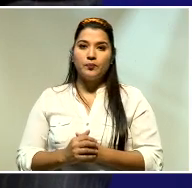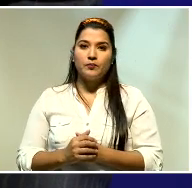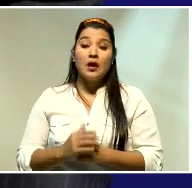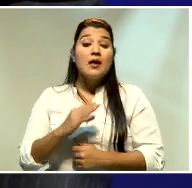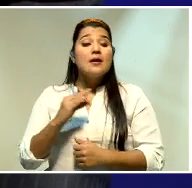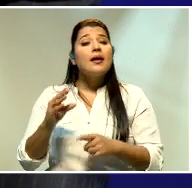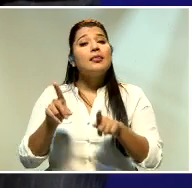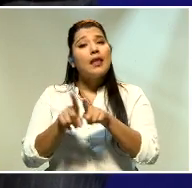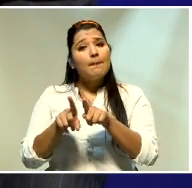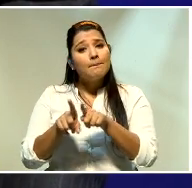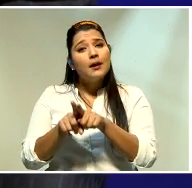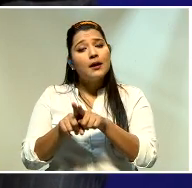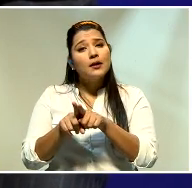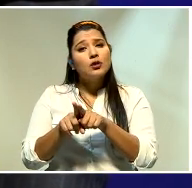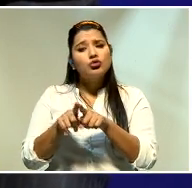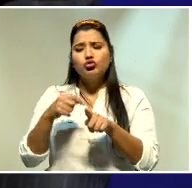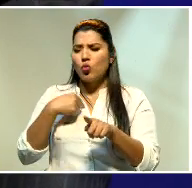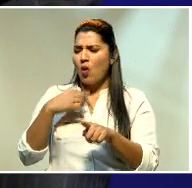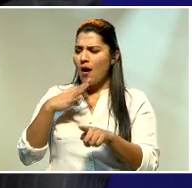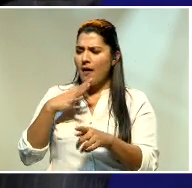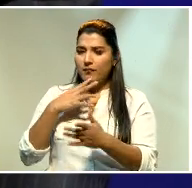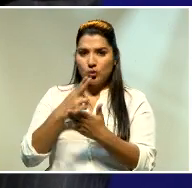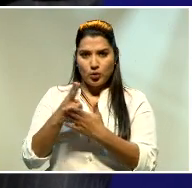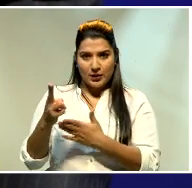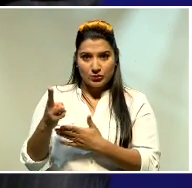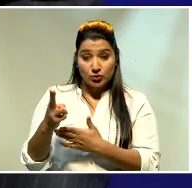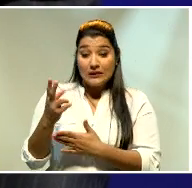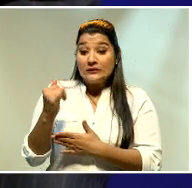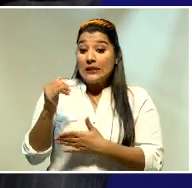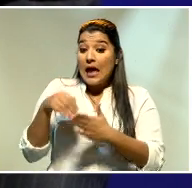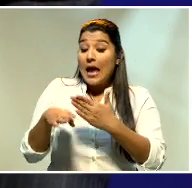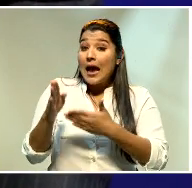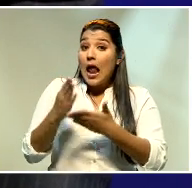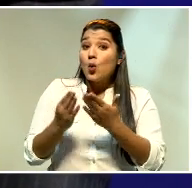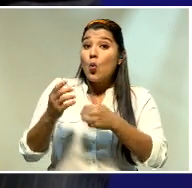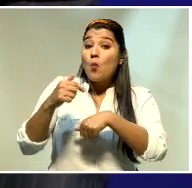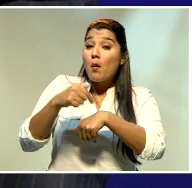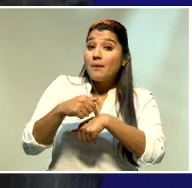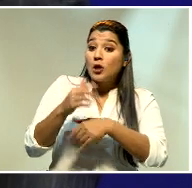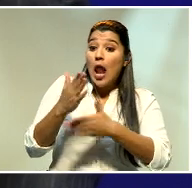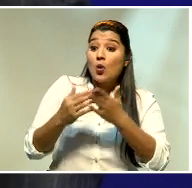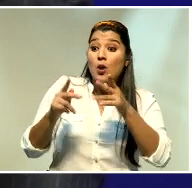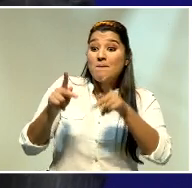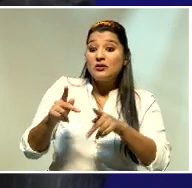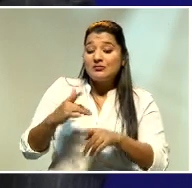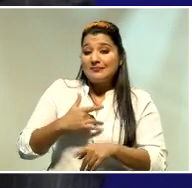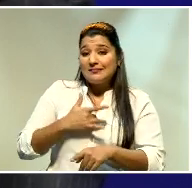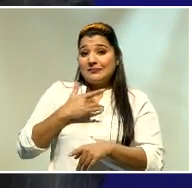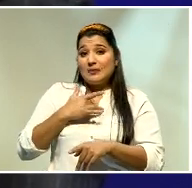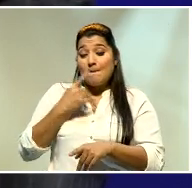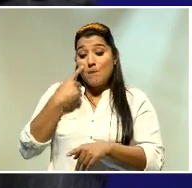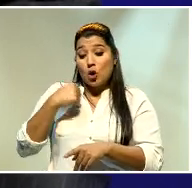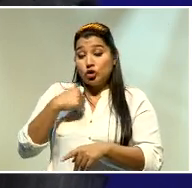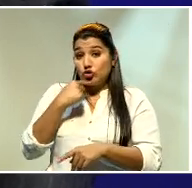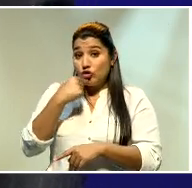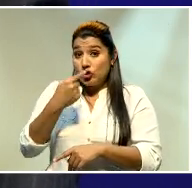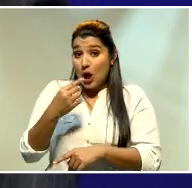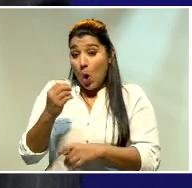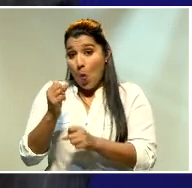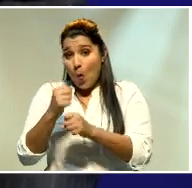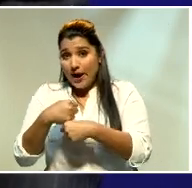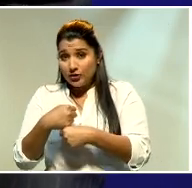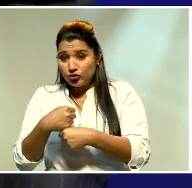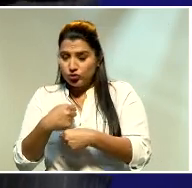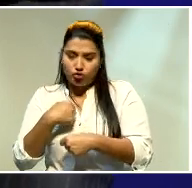Y también yo en eso soy franco, si en algún momento alguien se ha sentido ofendido por lo que yo he dicho o hecho, que no es nunca